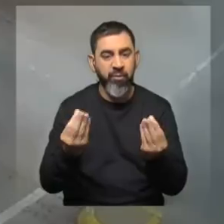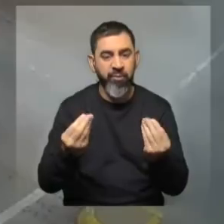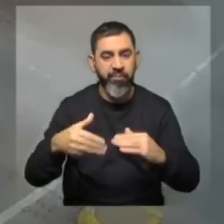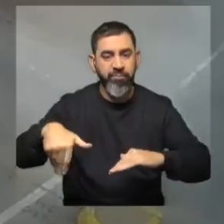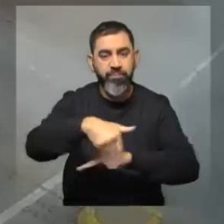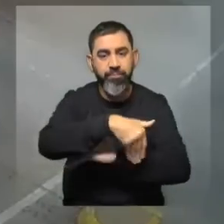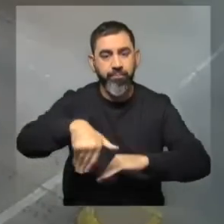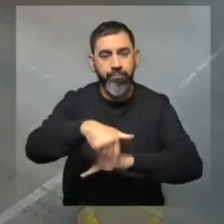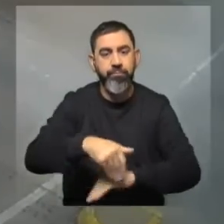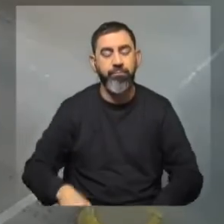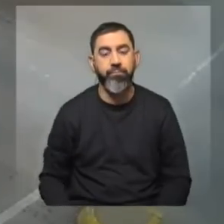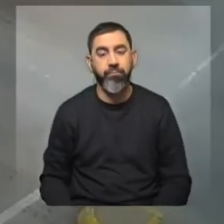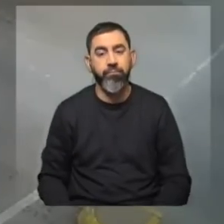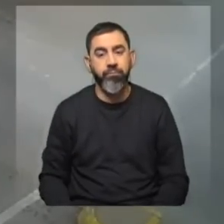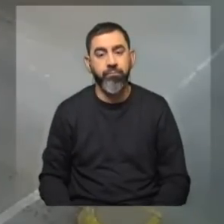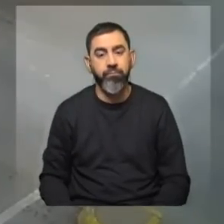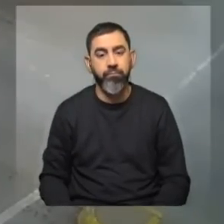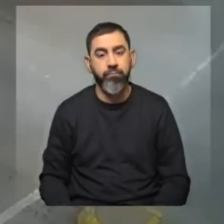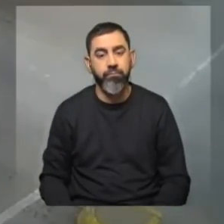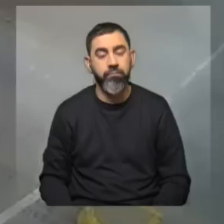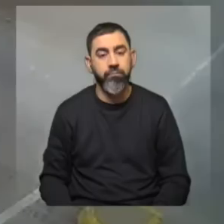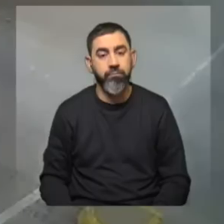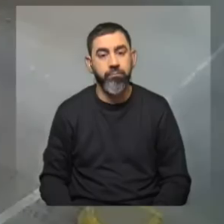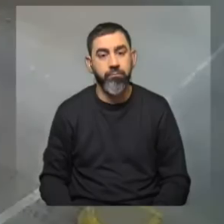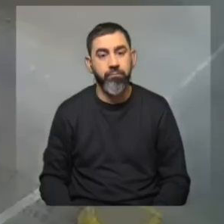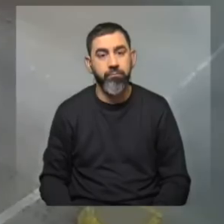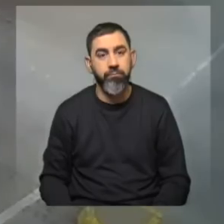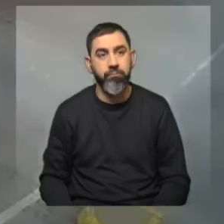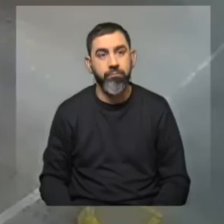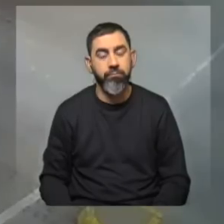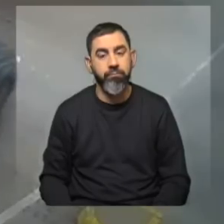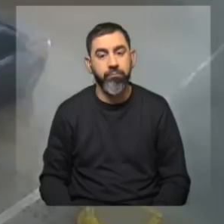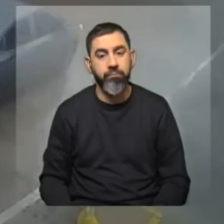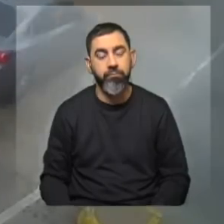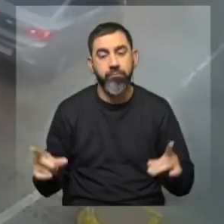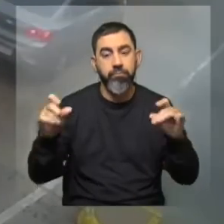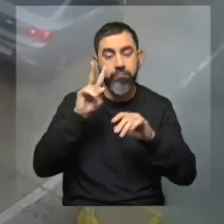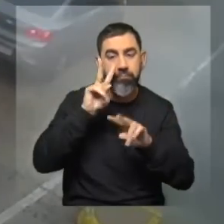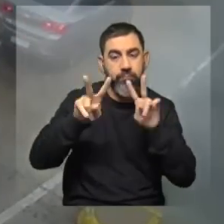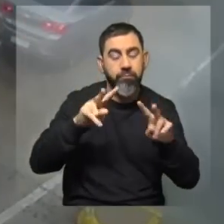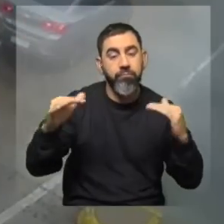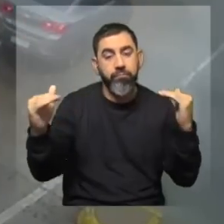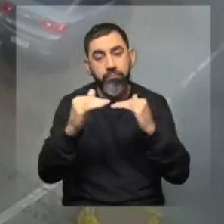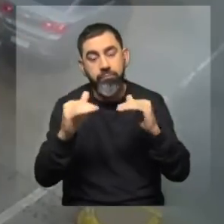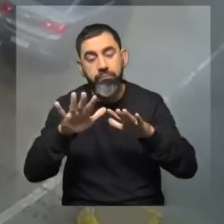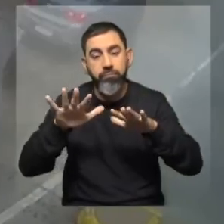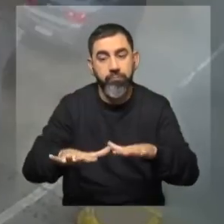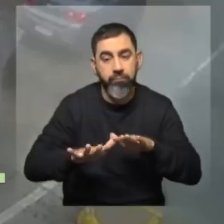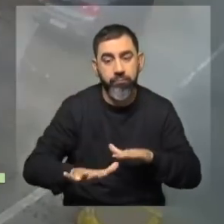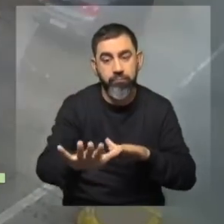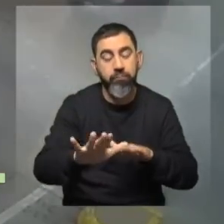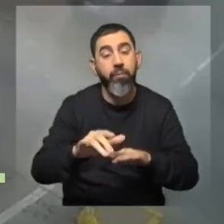las precauciones en pavimento mojado por la lluvia que dificulta la visibilidad y la circulación la frenada y